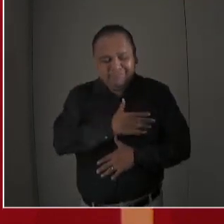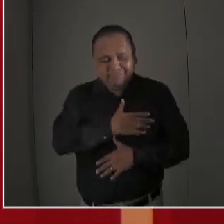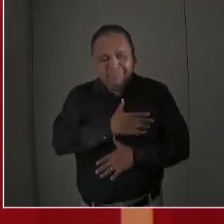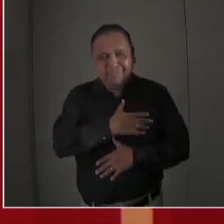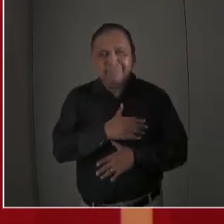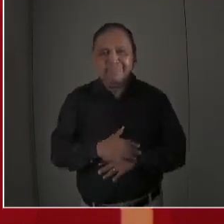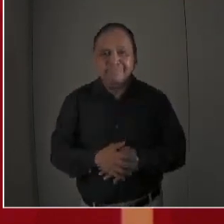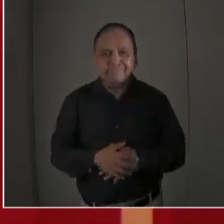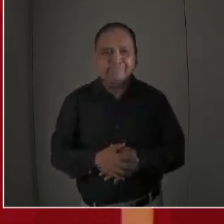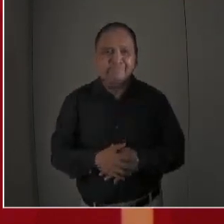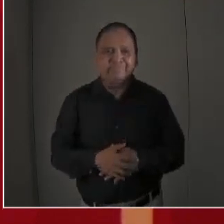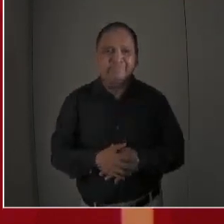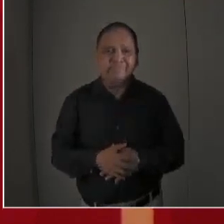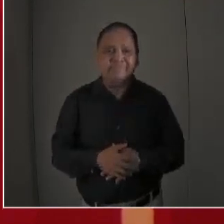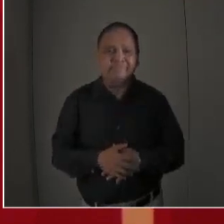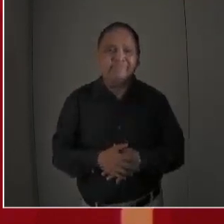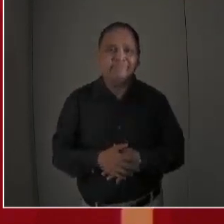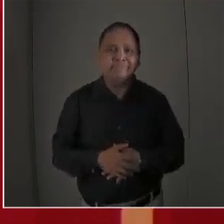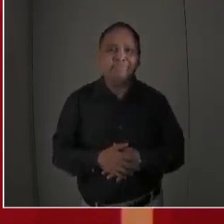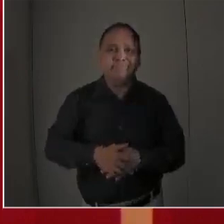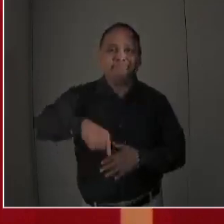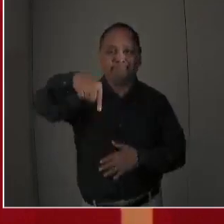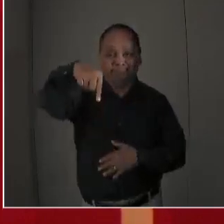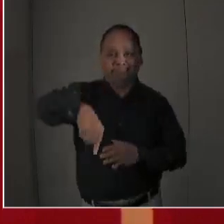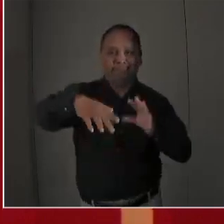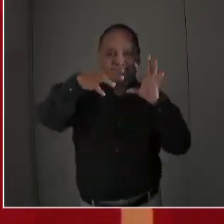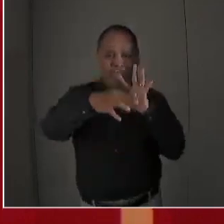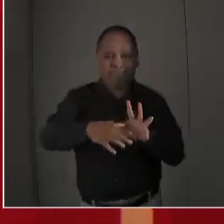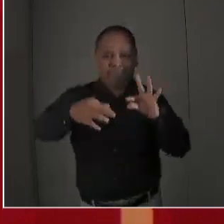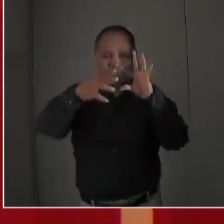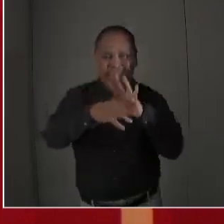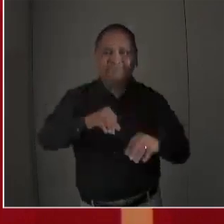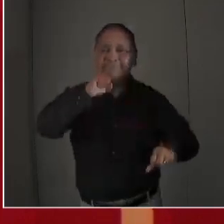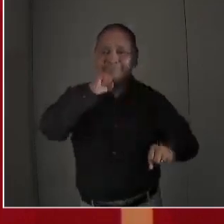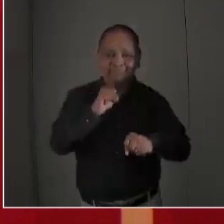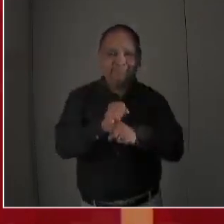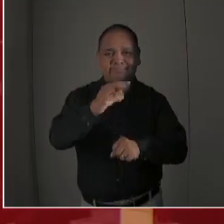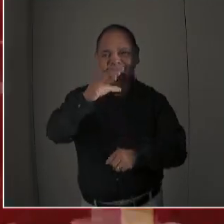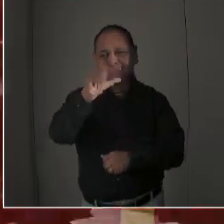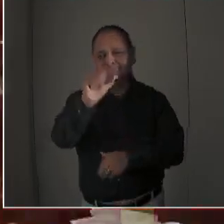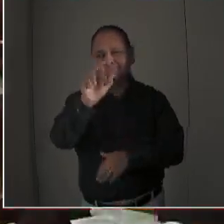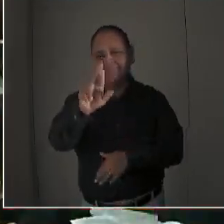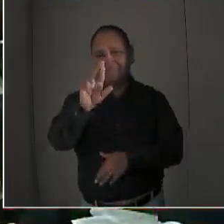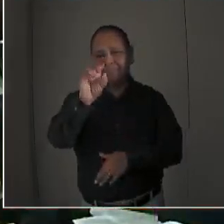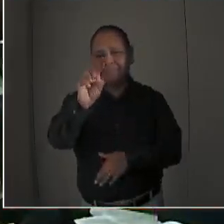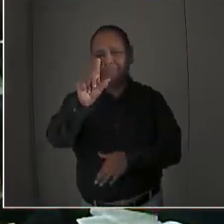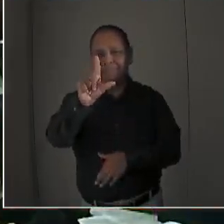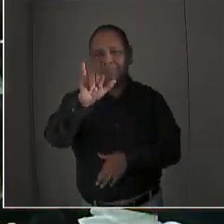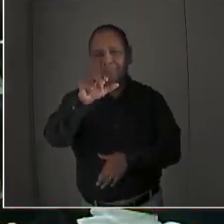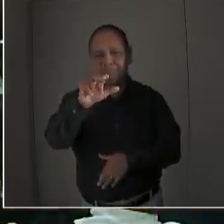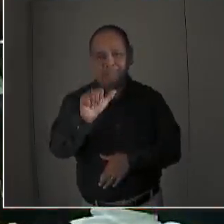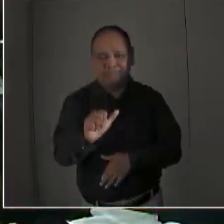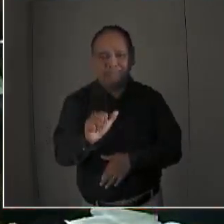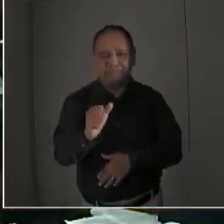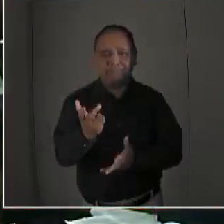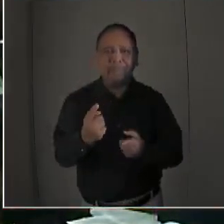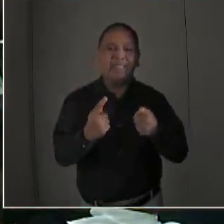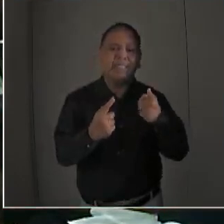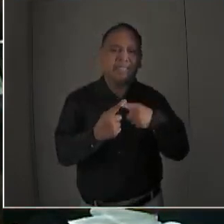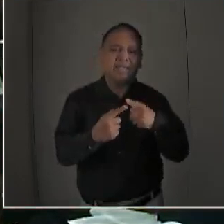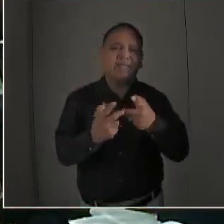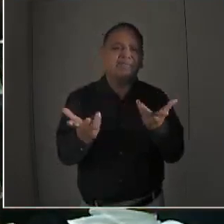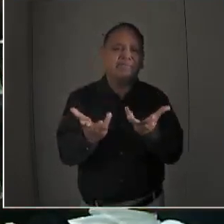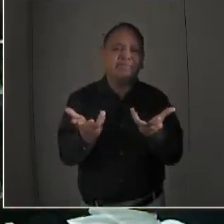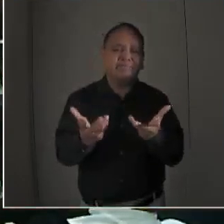aquí lo expresó también ya la secretaria Carolina Rangel, una de nuestras tareas